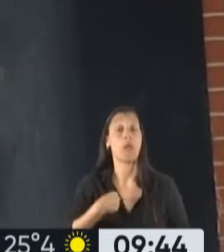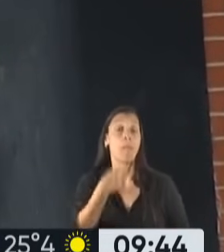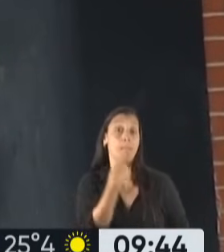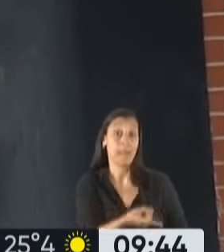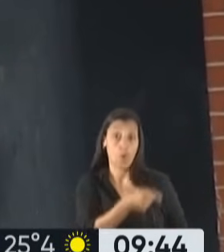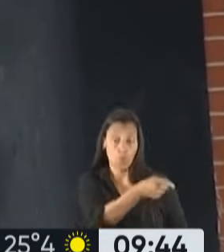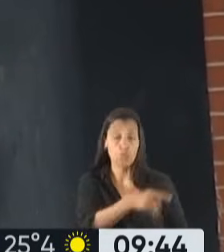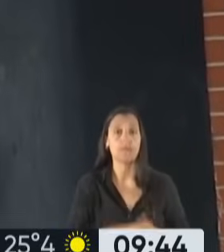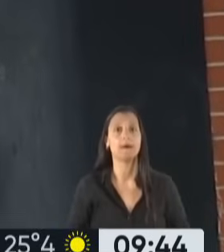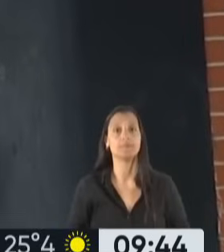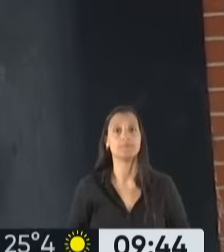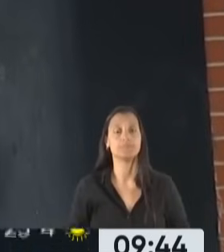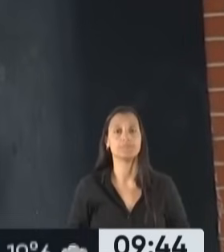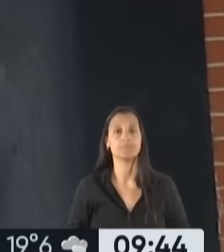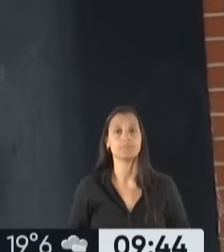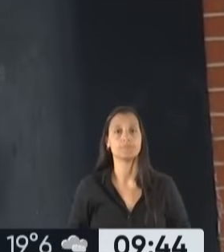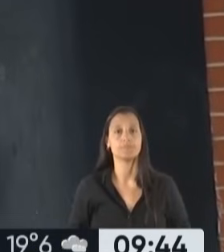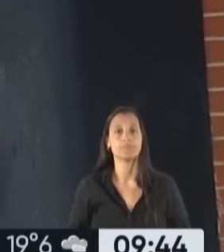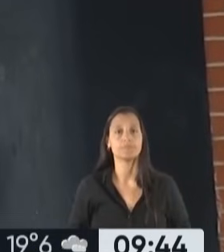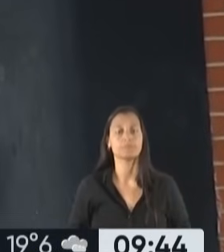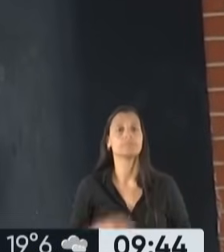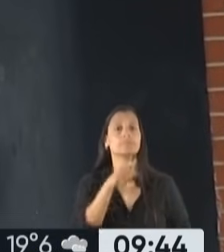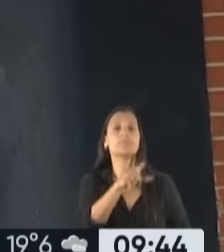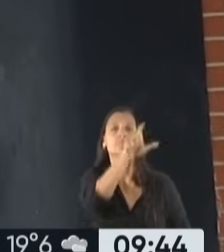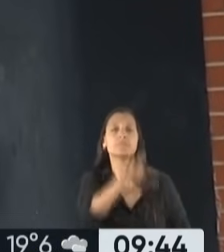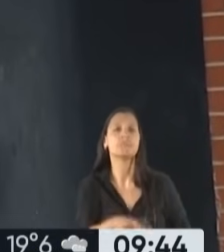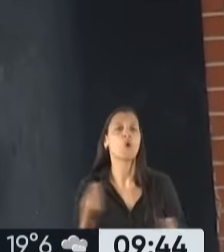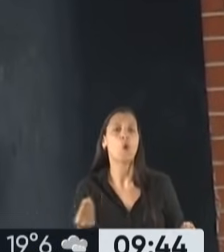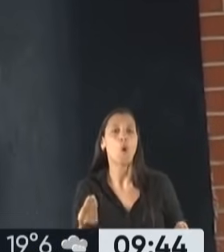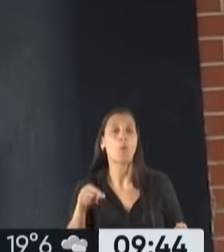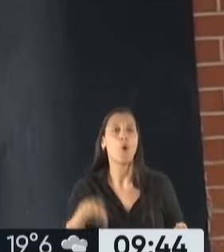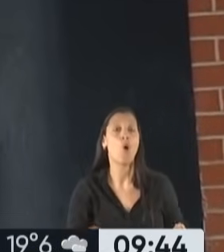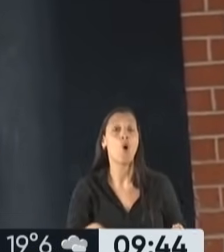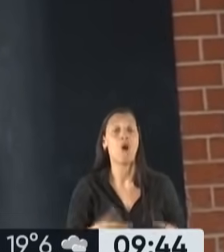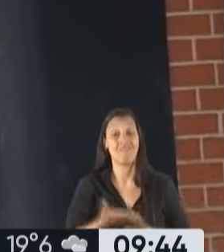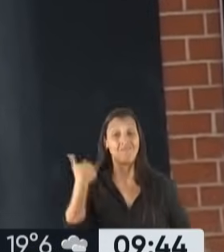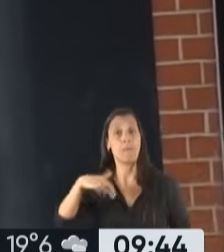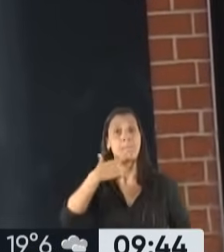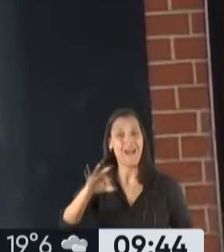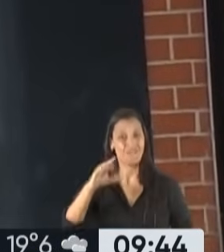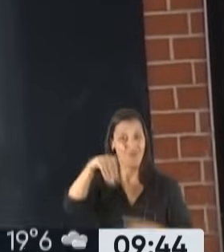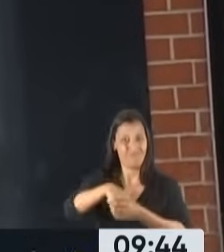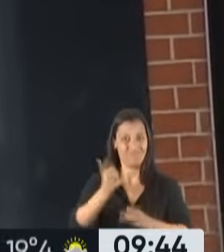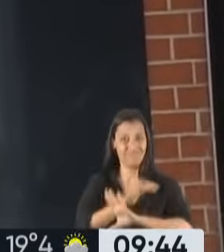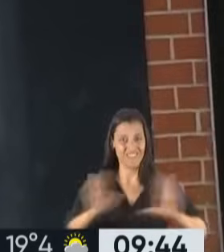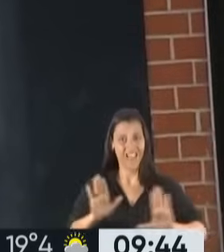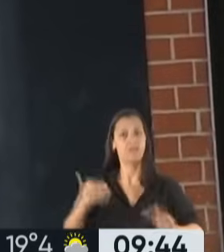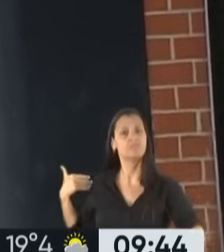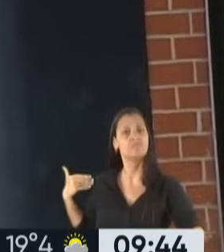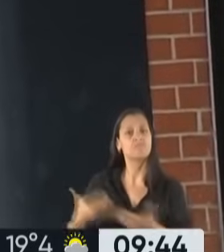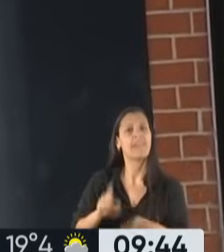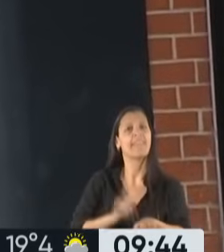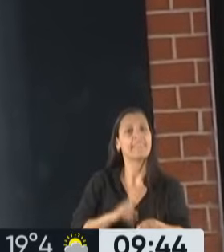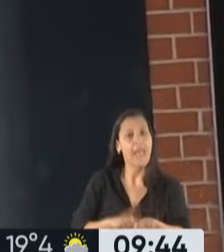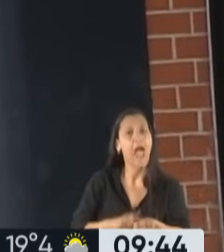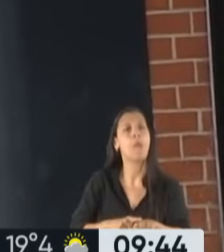es, ¿cómo ha vivido esta, después de las PASO, todo el proceso